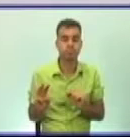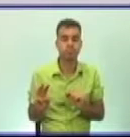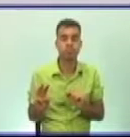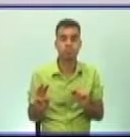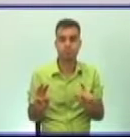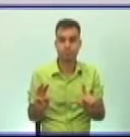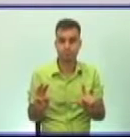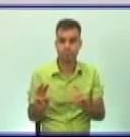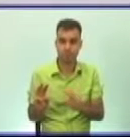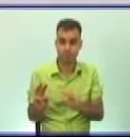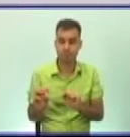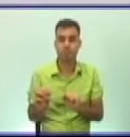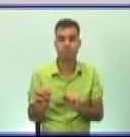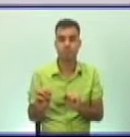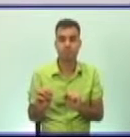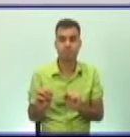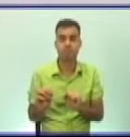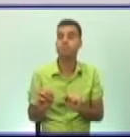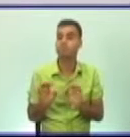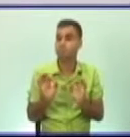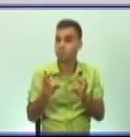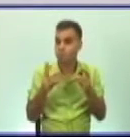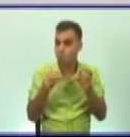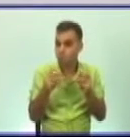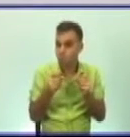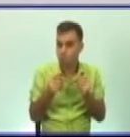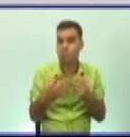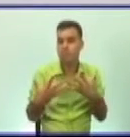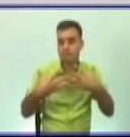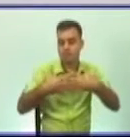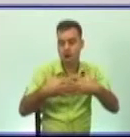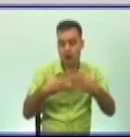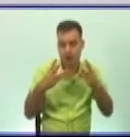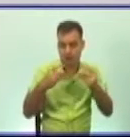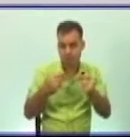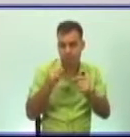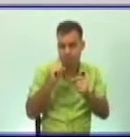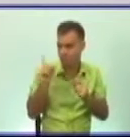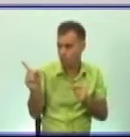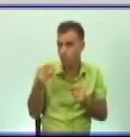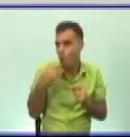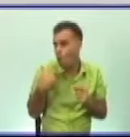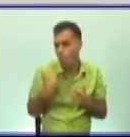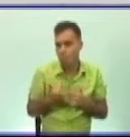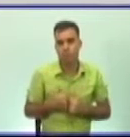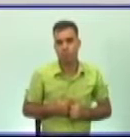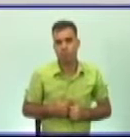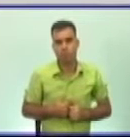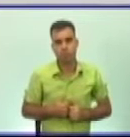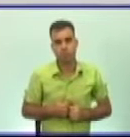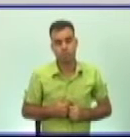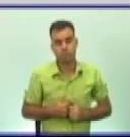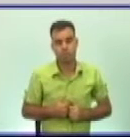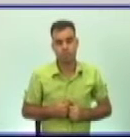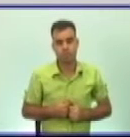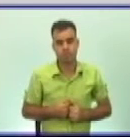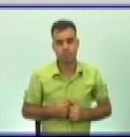coincide numéricamente con esta expresión que obtenemos, ¿no? que la